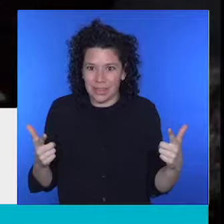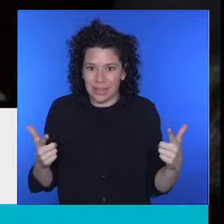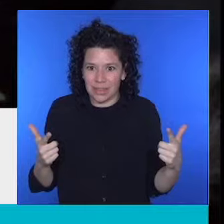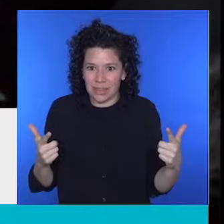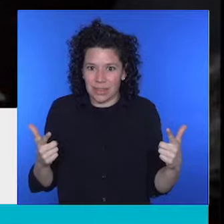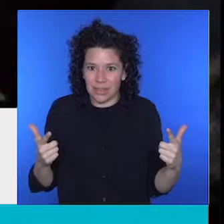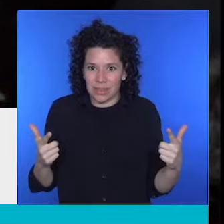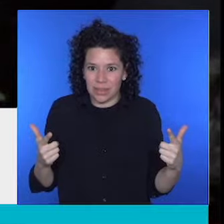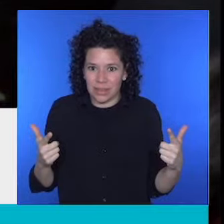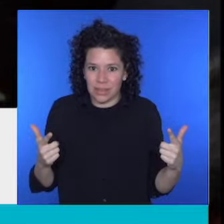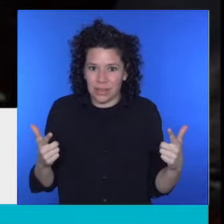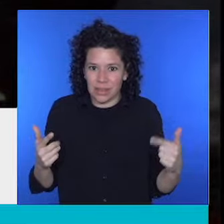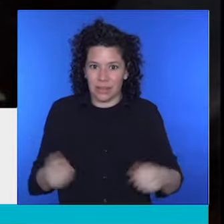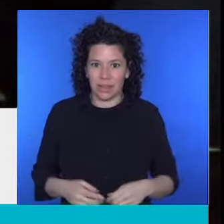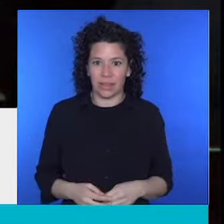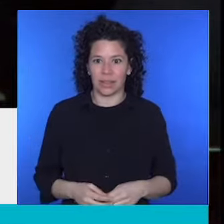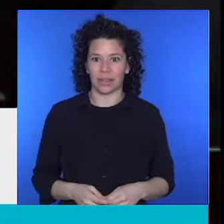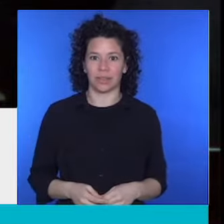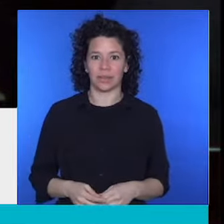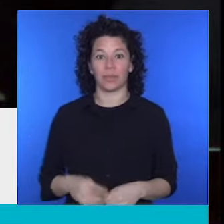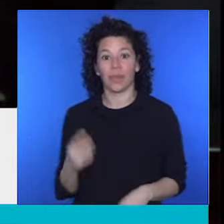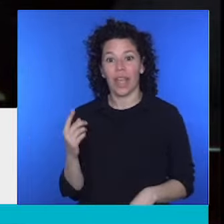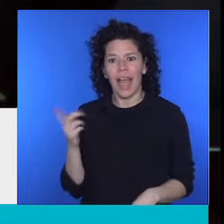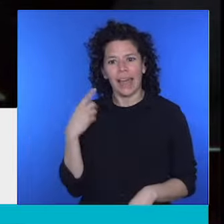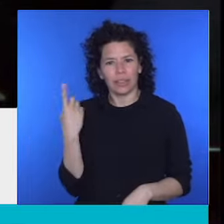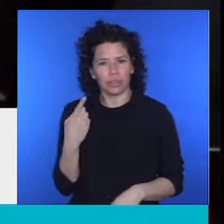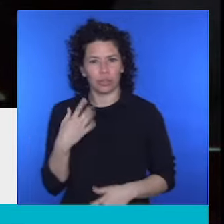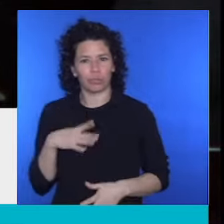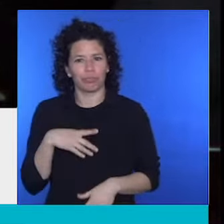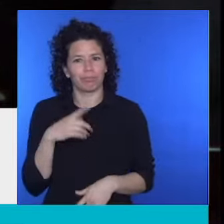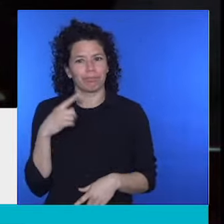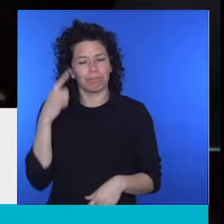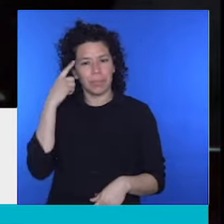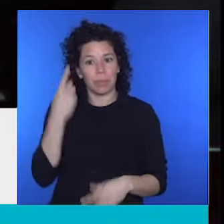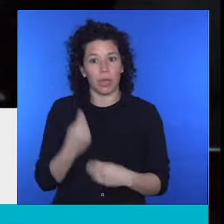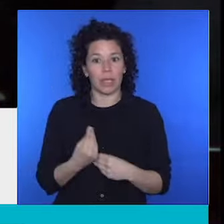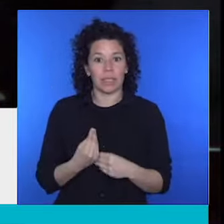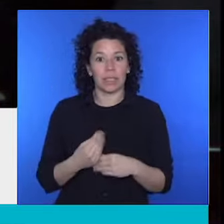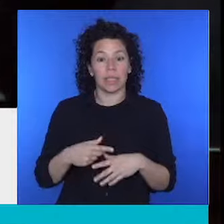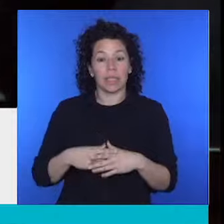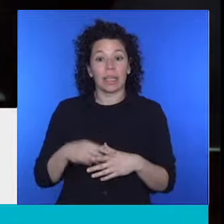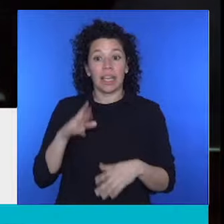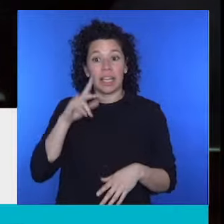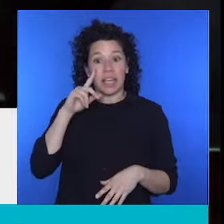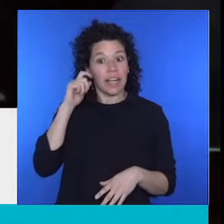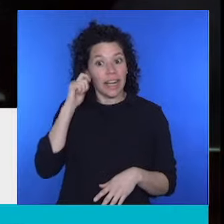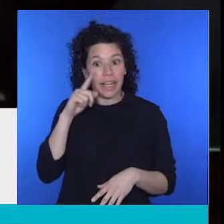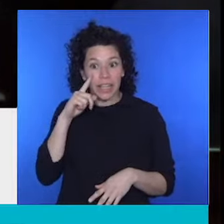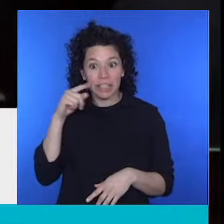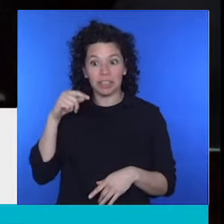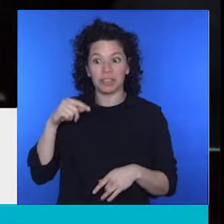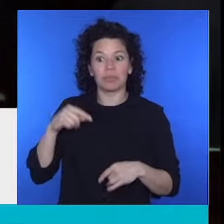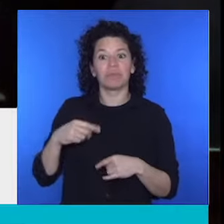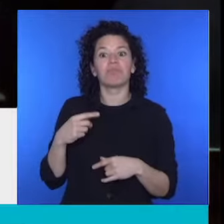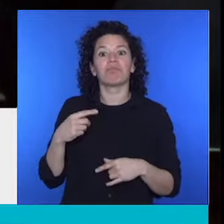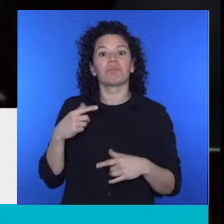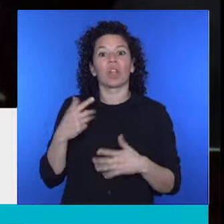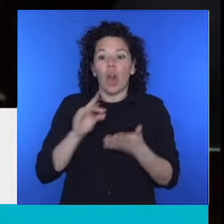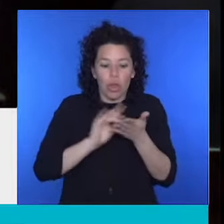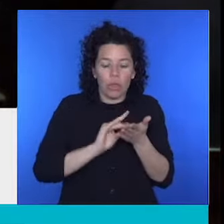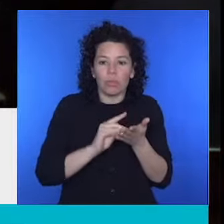parece que no es un antii como En algunos medios de comunicación diputados oficialistas querían